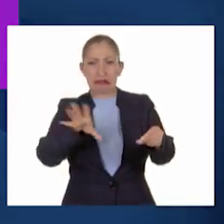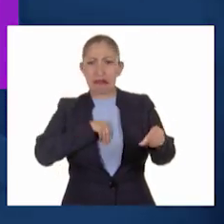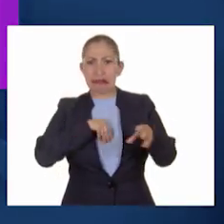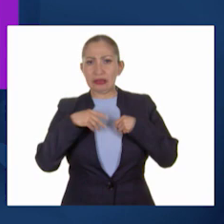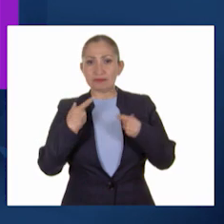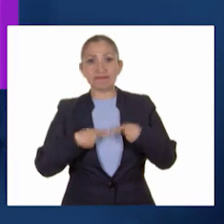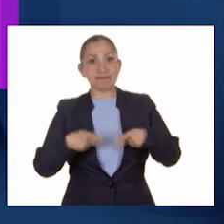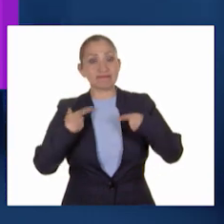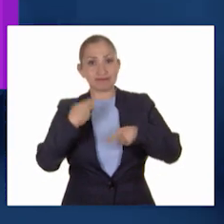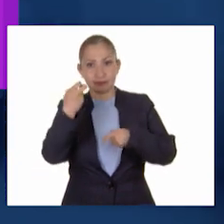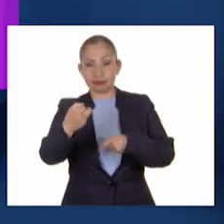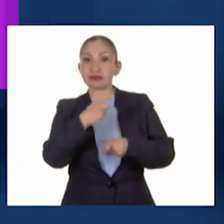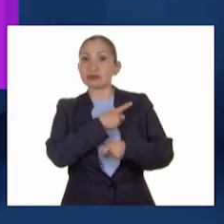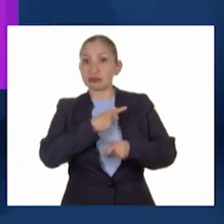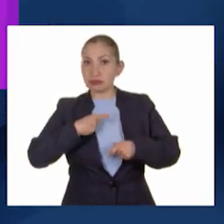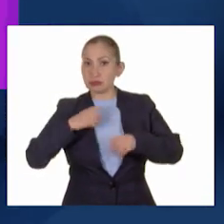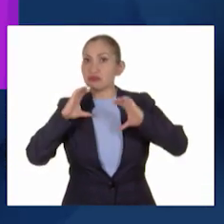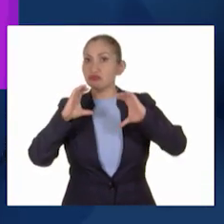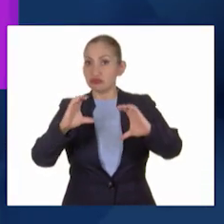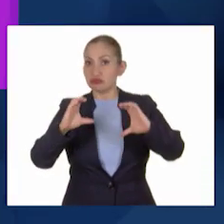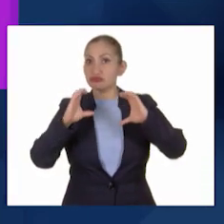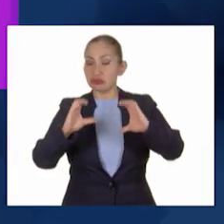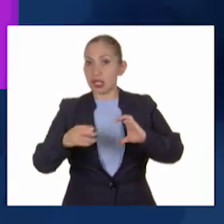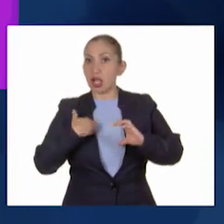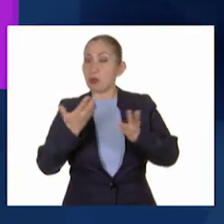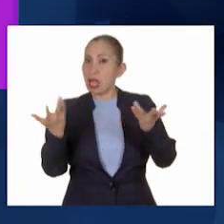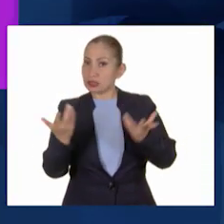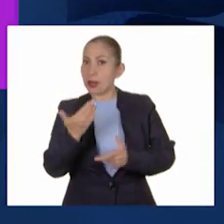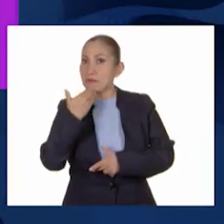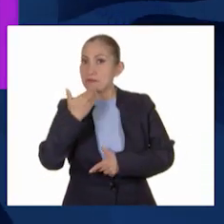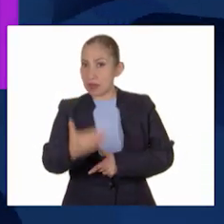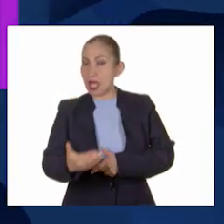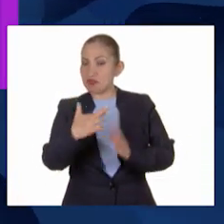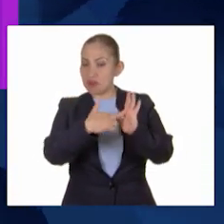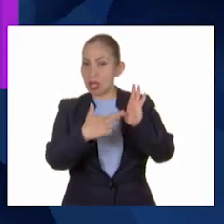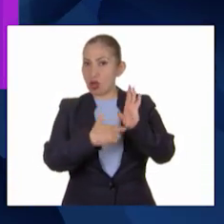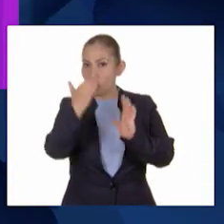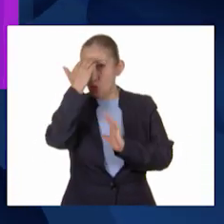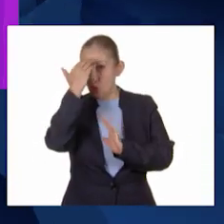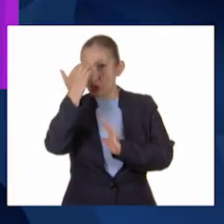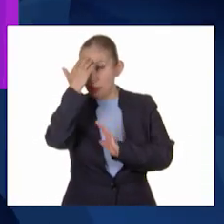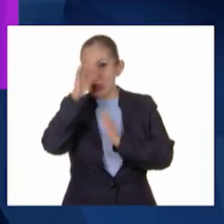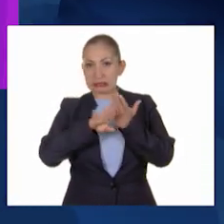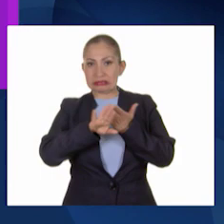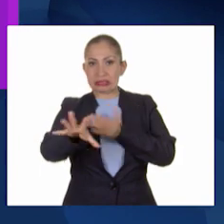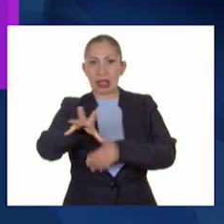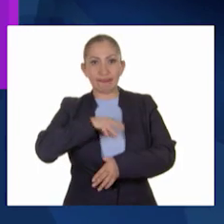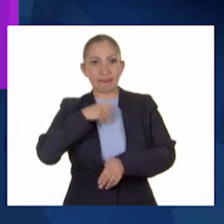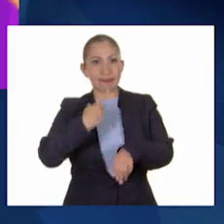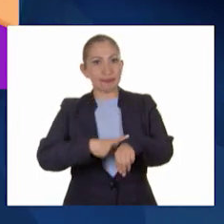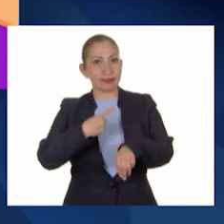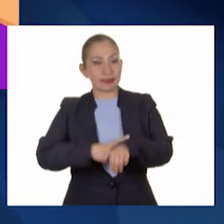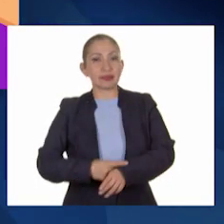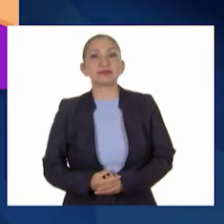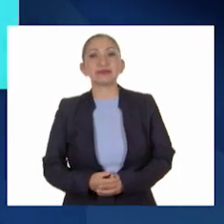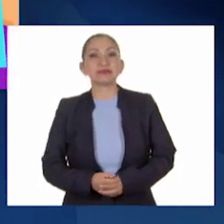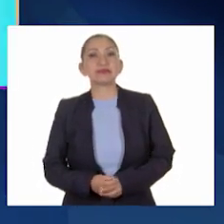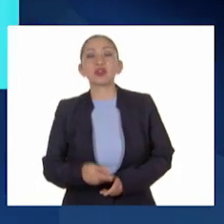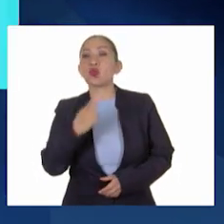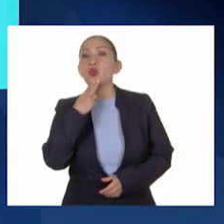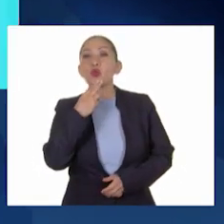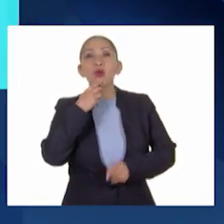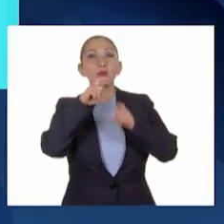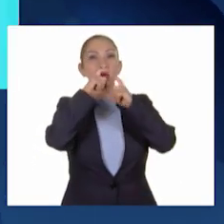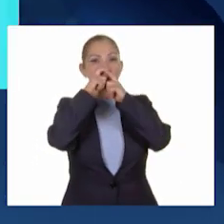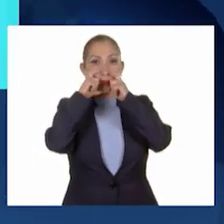personas. Por eso hay que continuar cuidándonos siguiendo las buenas prácticas que ya todos conocemos para evitar contagiarnos.